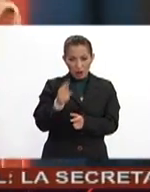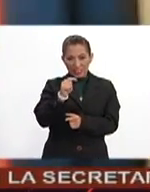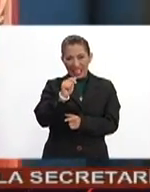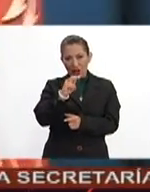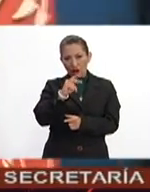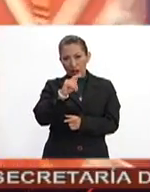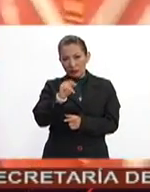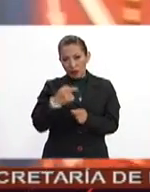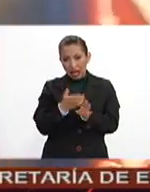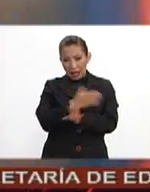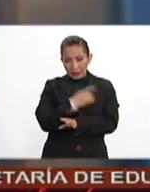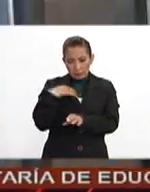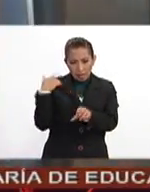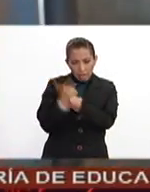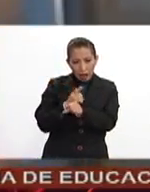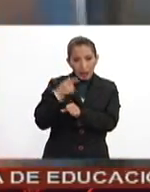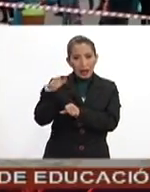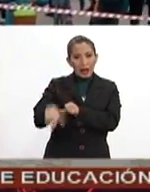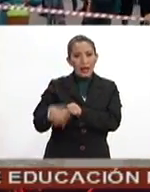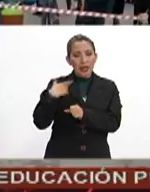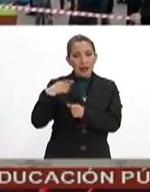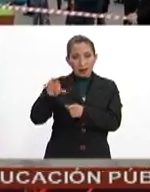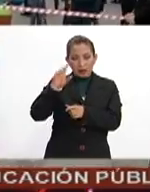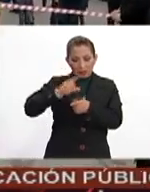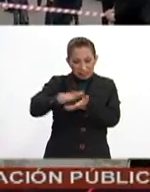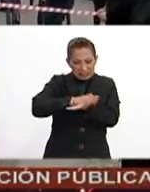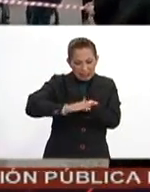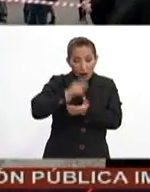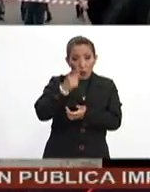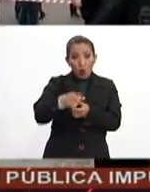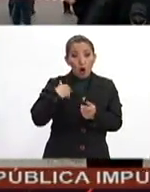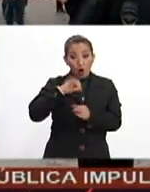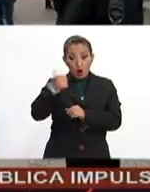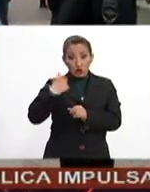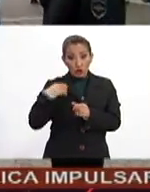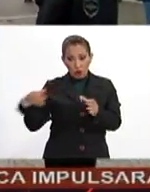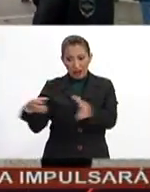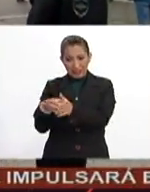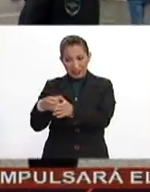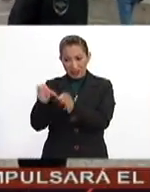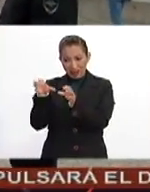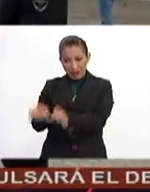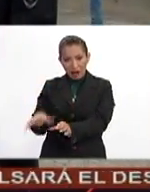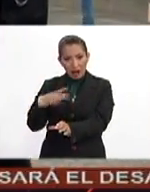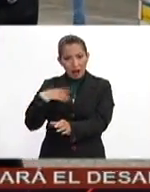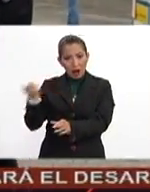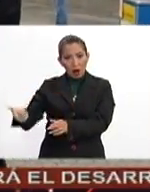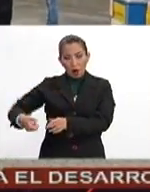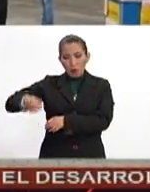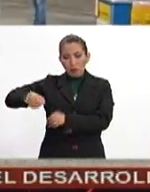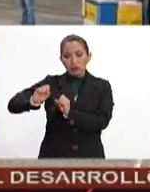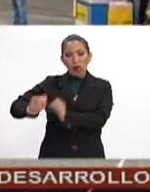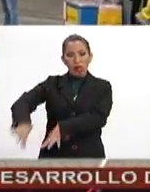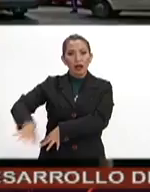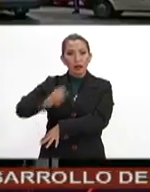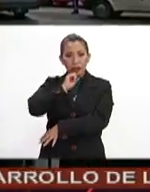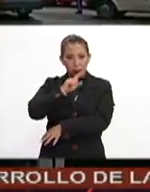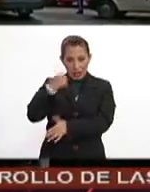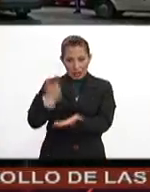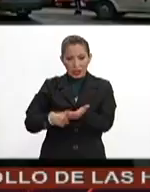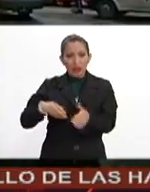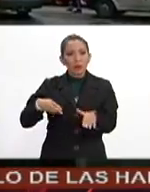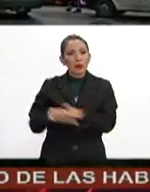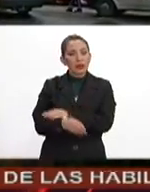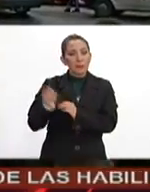minutos después del ataque fue localizado y desactivado un segundo artefacto explosivo que se encontraba en un bolso abandonado también en el